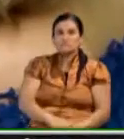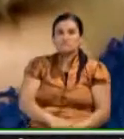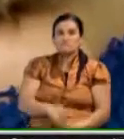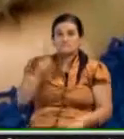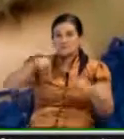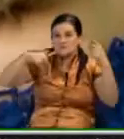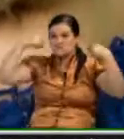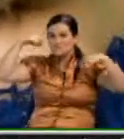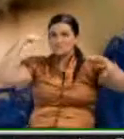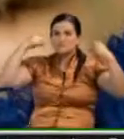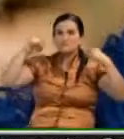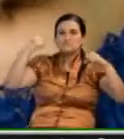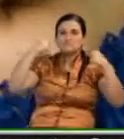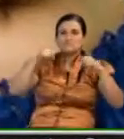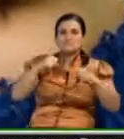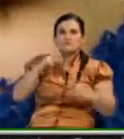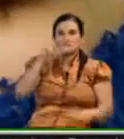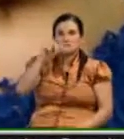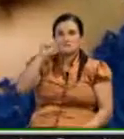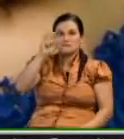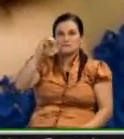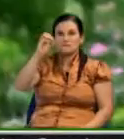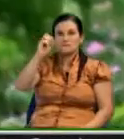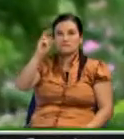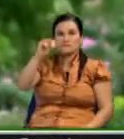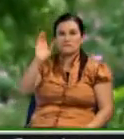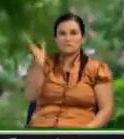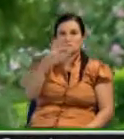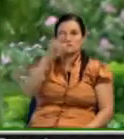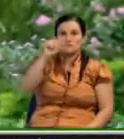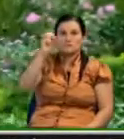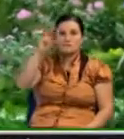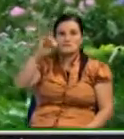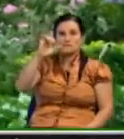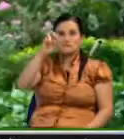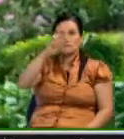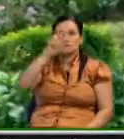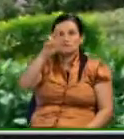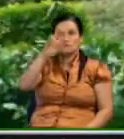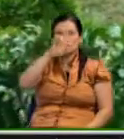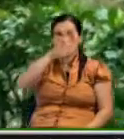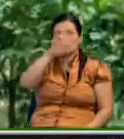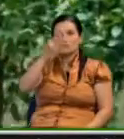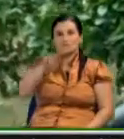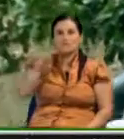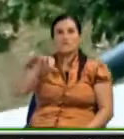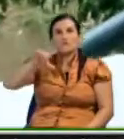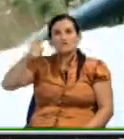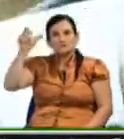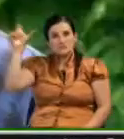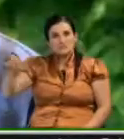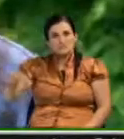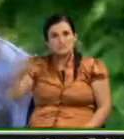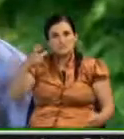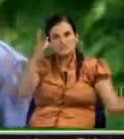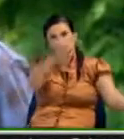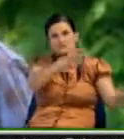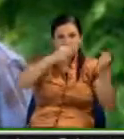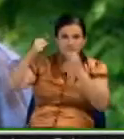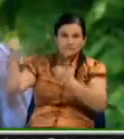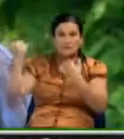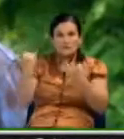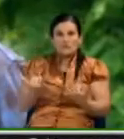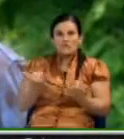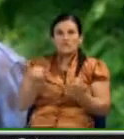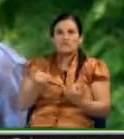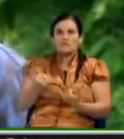Preocupado se encuentra el señor Ramón Ramírez por su carro embargado que está siendo conducido por otra persona. Yo todavía no he